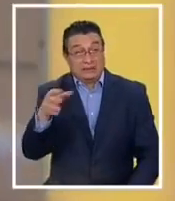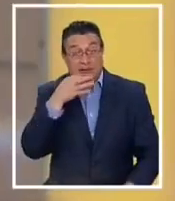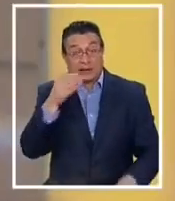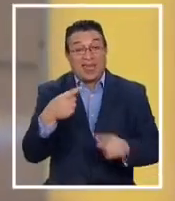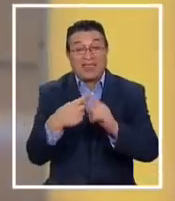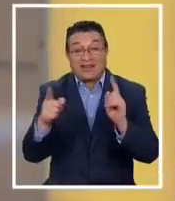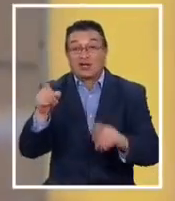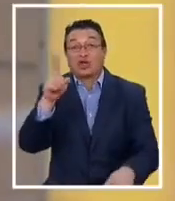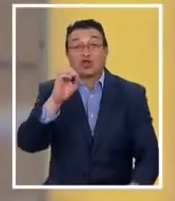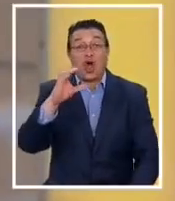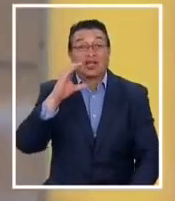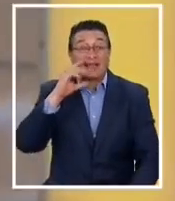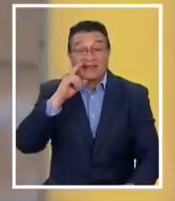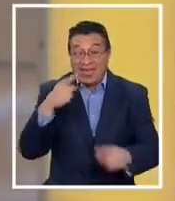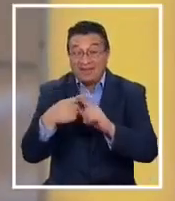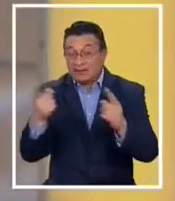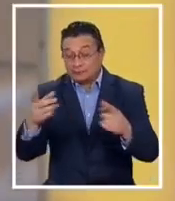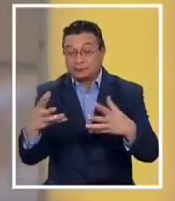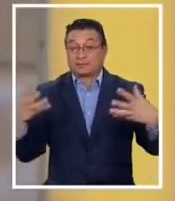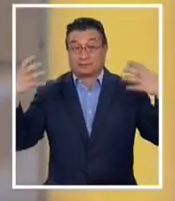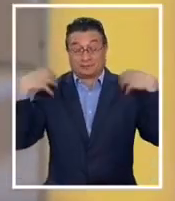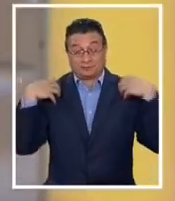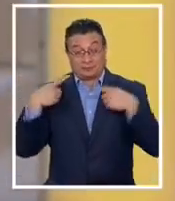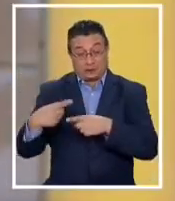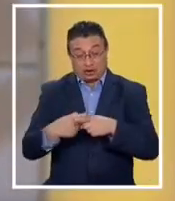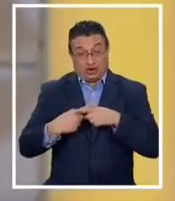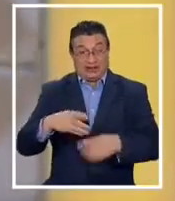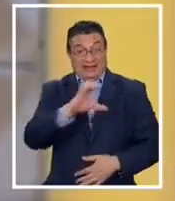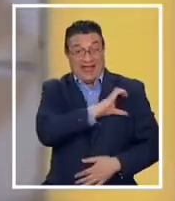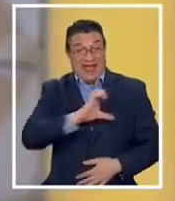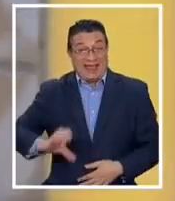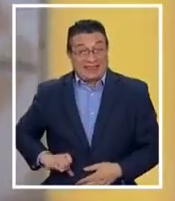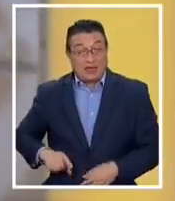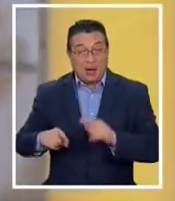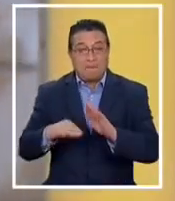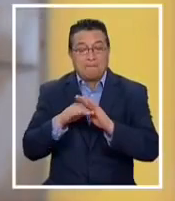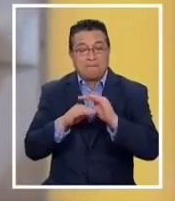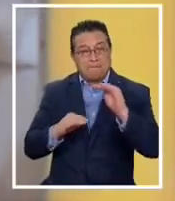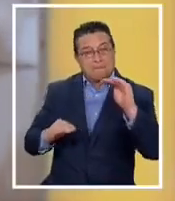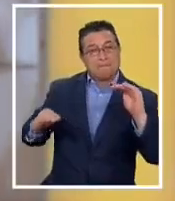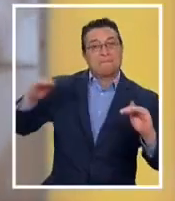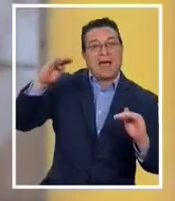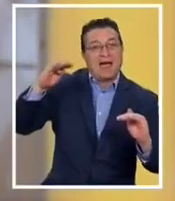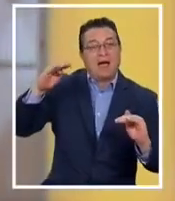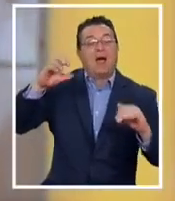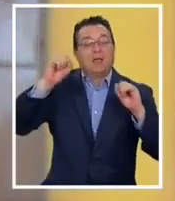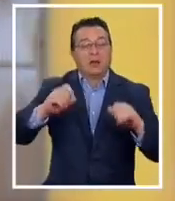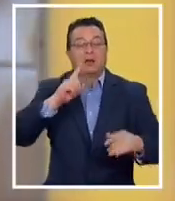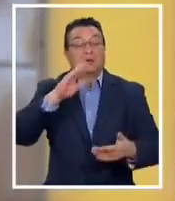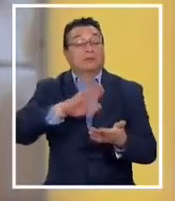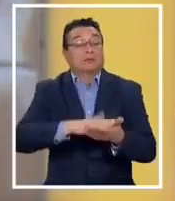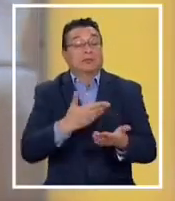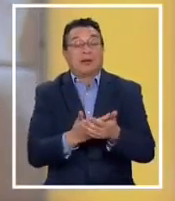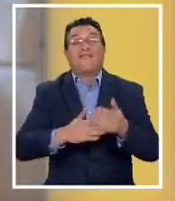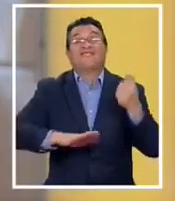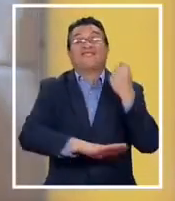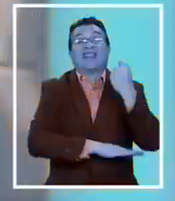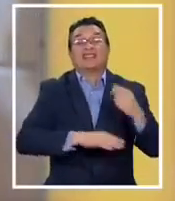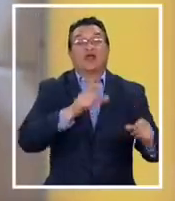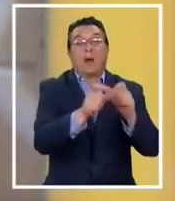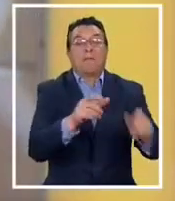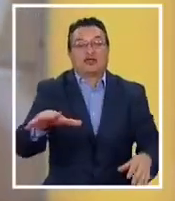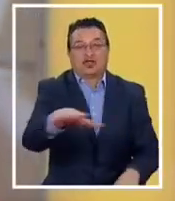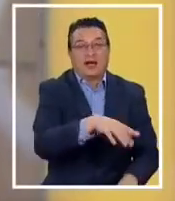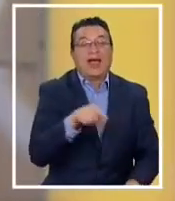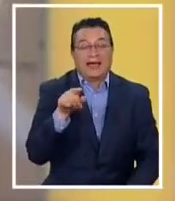con el socialismo es que la responsabilidad de la sociedad estatal es mucho mayor para definir el bienestar básico de las personas